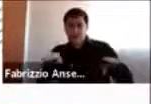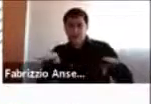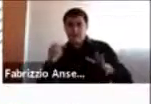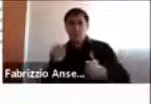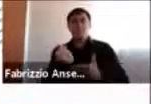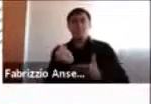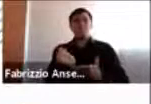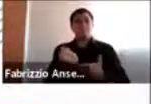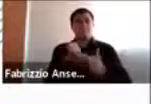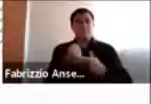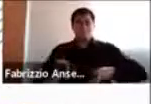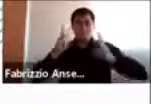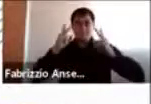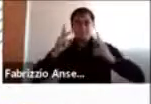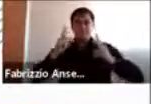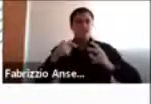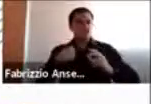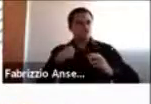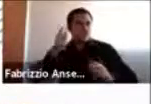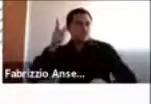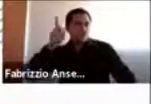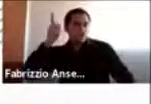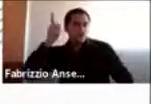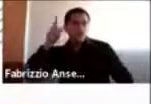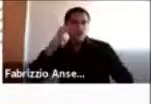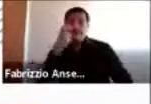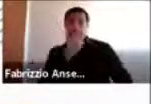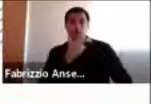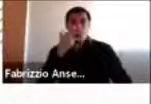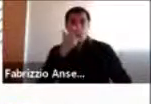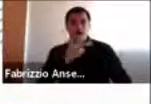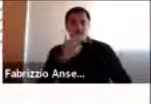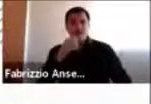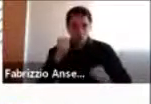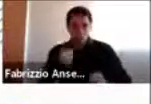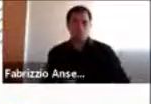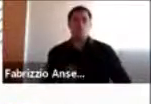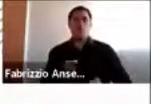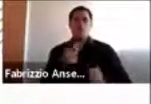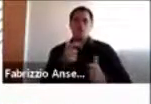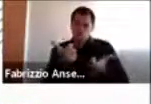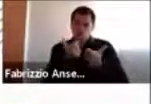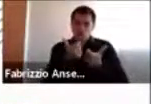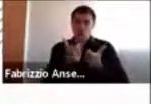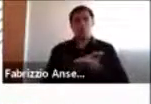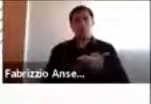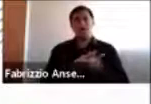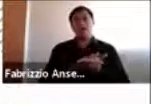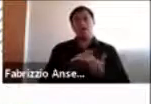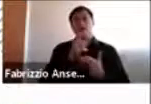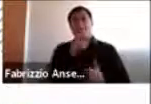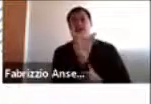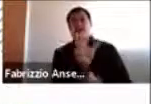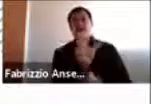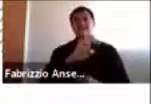manipular los sonidos los sonidos del lenguaje. Por ejemplo si nosotros pensamos en la palabra pato ¿cierto? La palabra pato